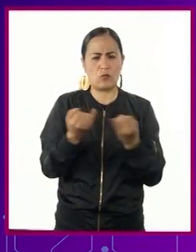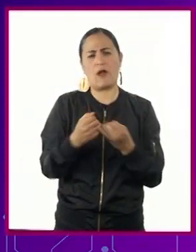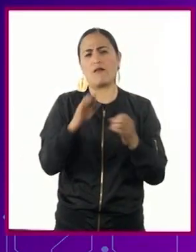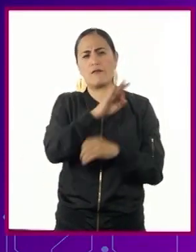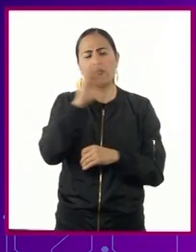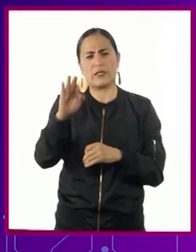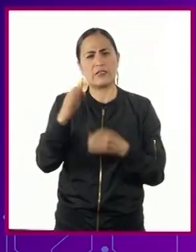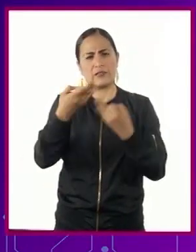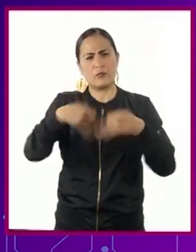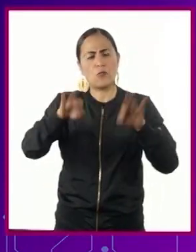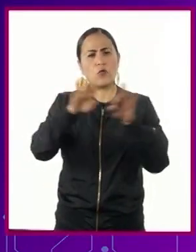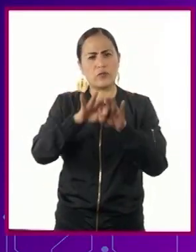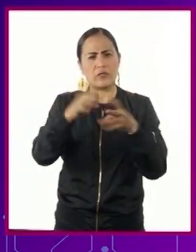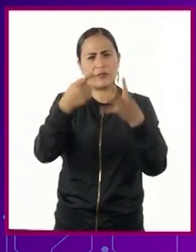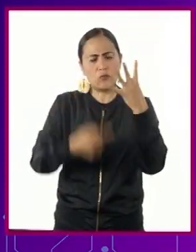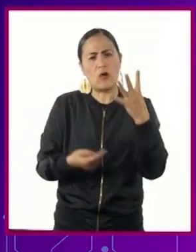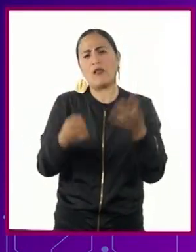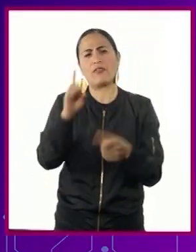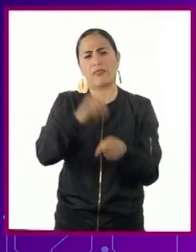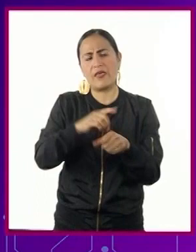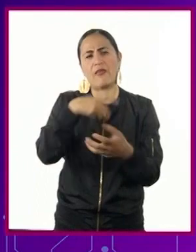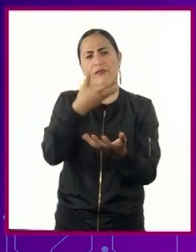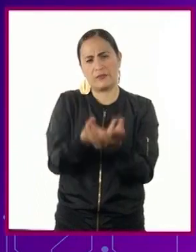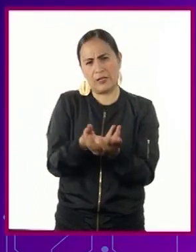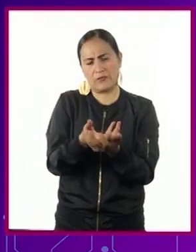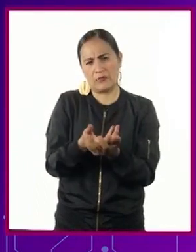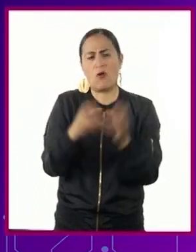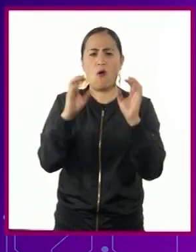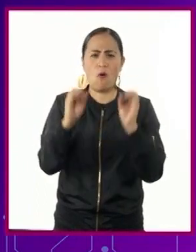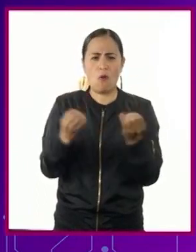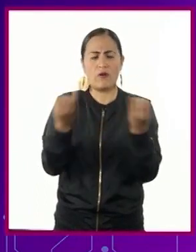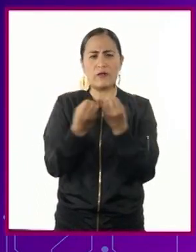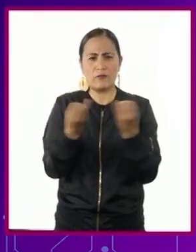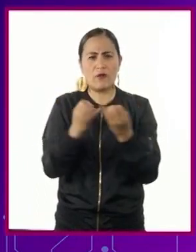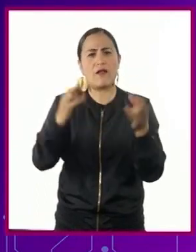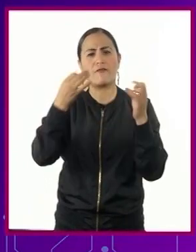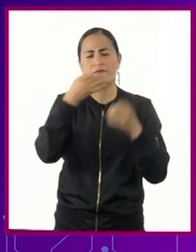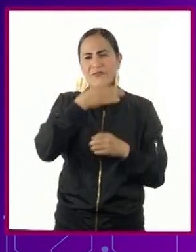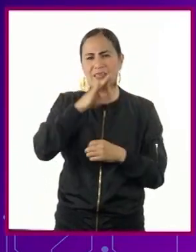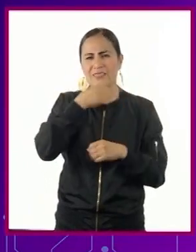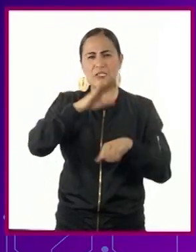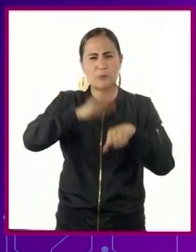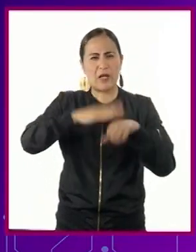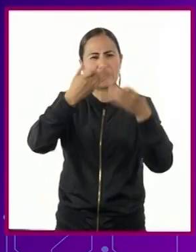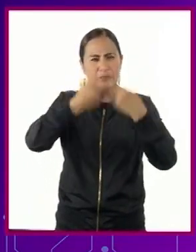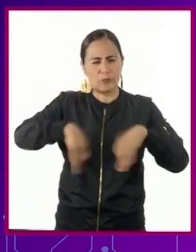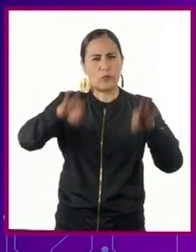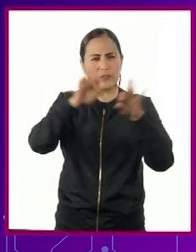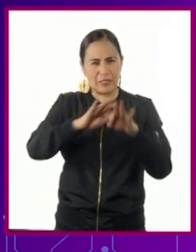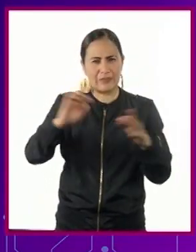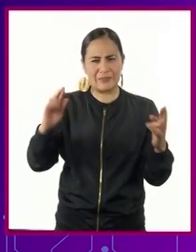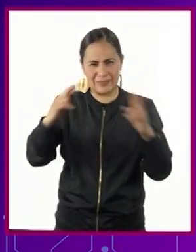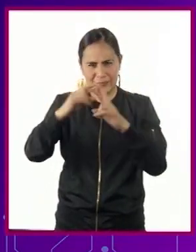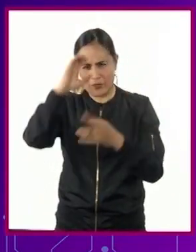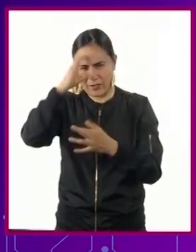públicos, el disfrute de los días de asueto y la realización de los ritos y fiestas principales del culto